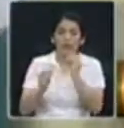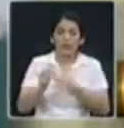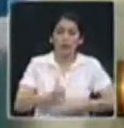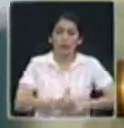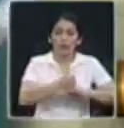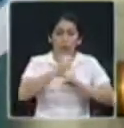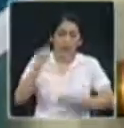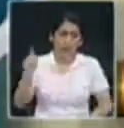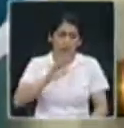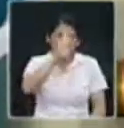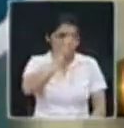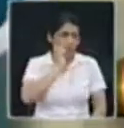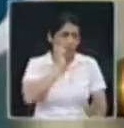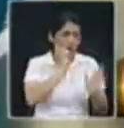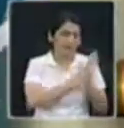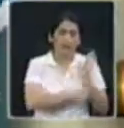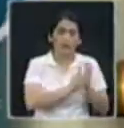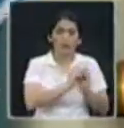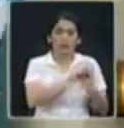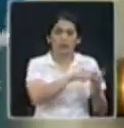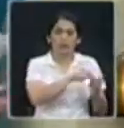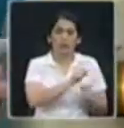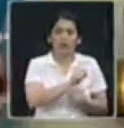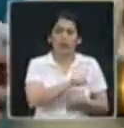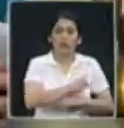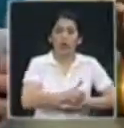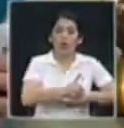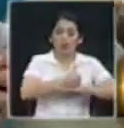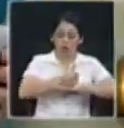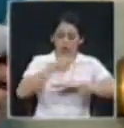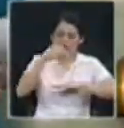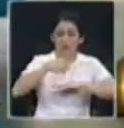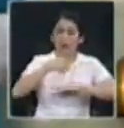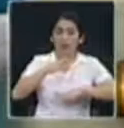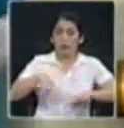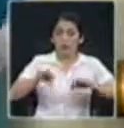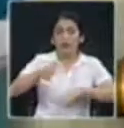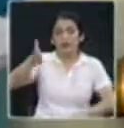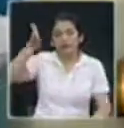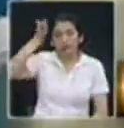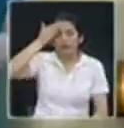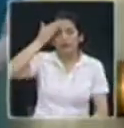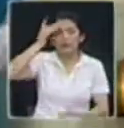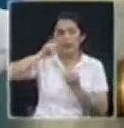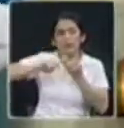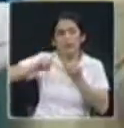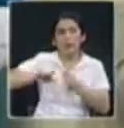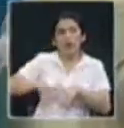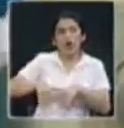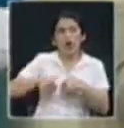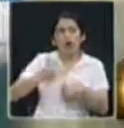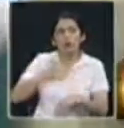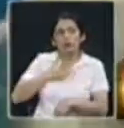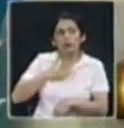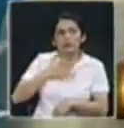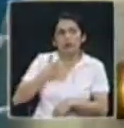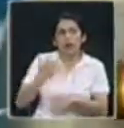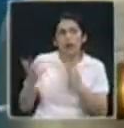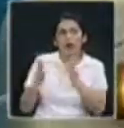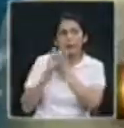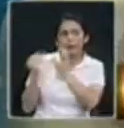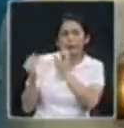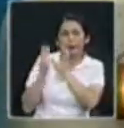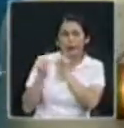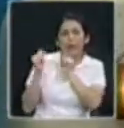de violencia, pues tengan esa sensibilización, porque sí ha sucedido, y eso lastimosamente hay que decirlo, ha sucedido que hay mujeres